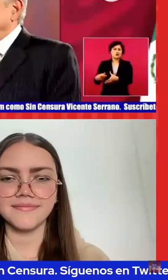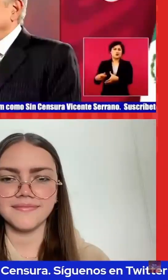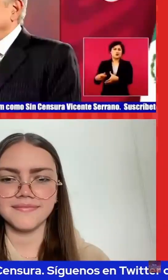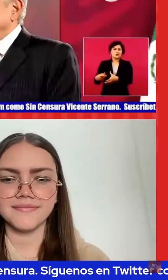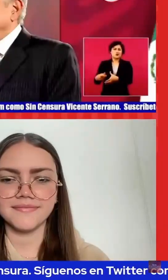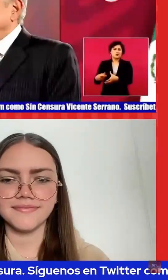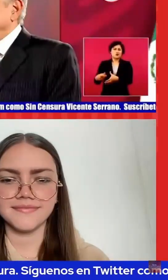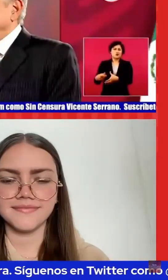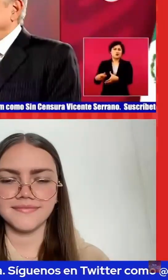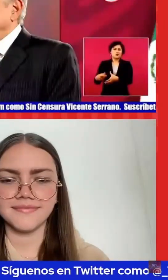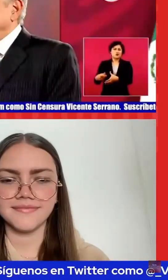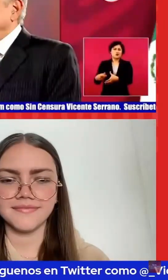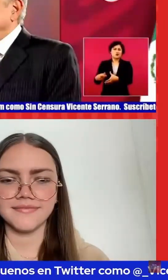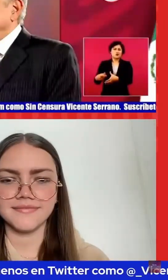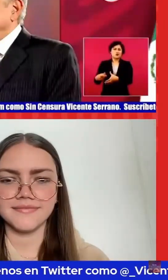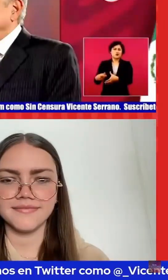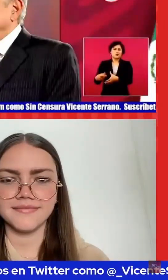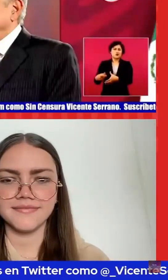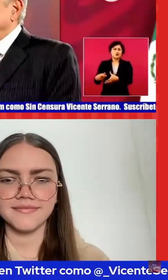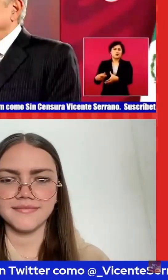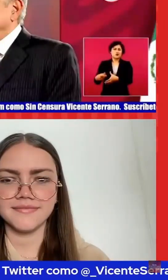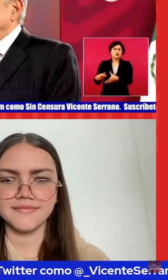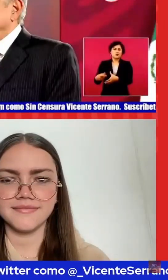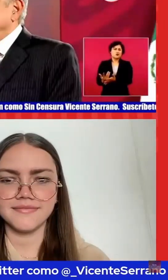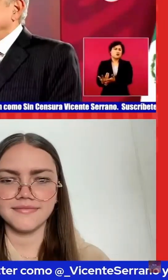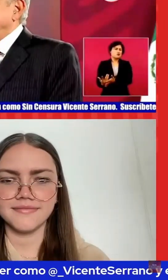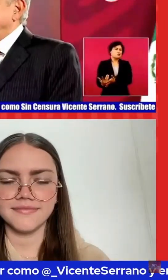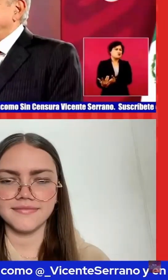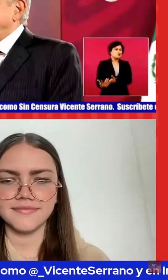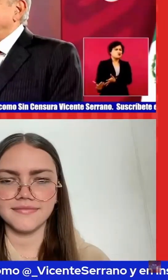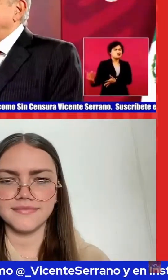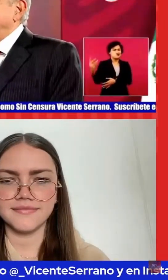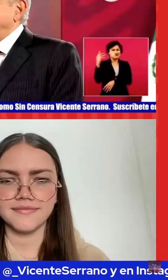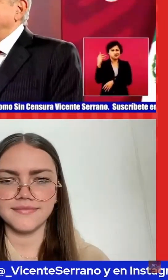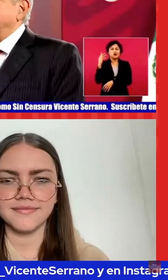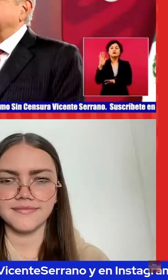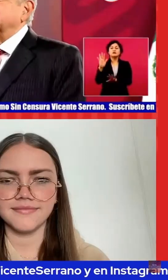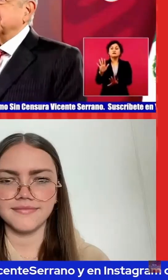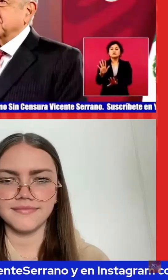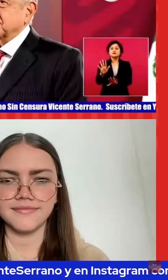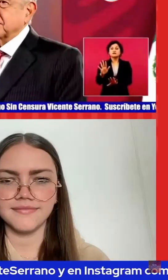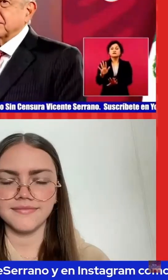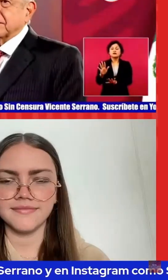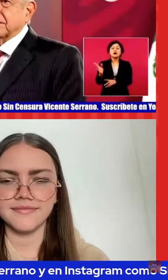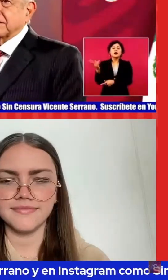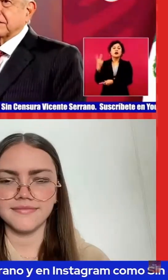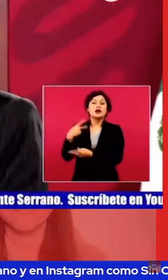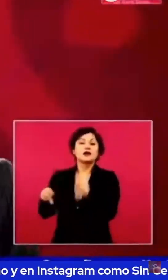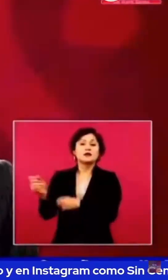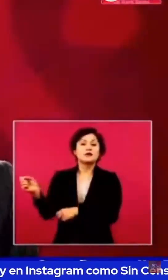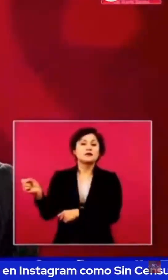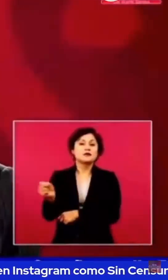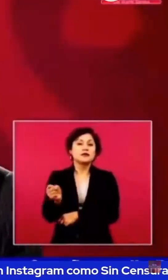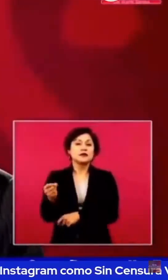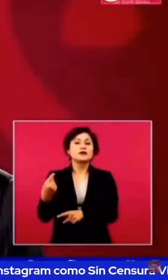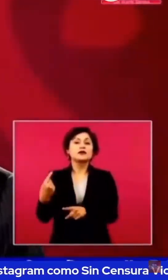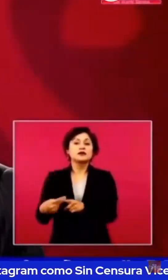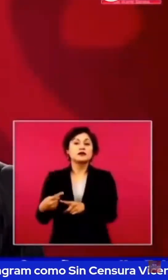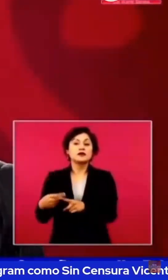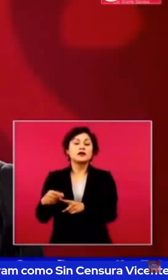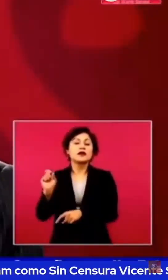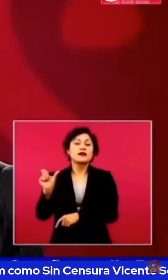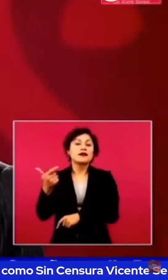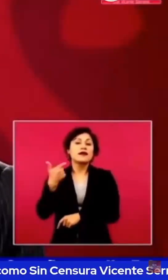las cochinadas y hasta se burla de ellos. Llegaron los ex presidentes del